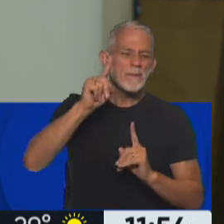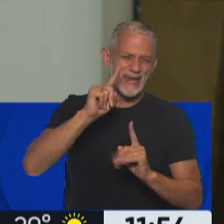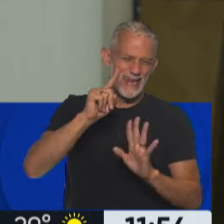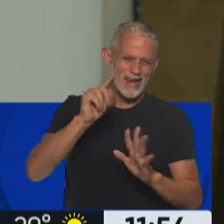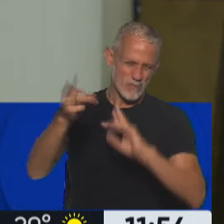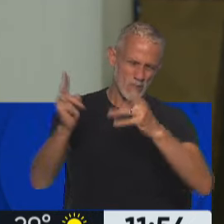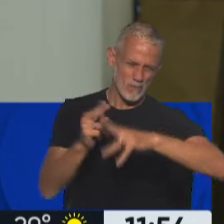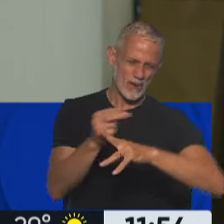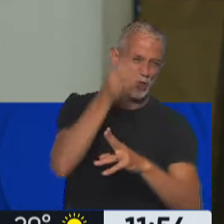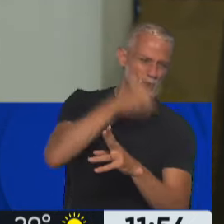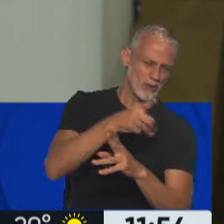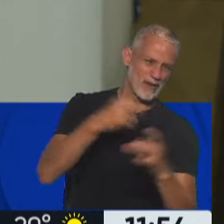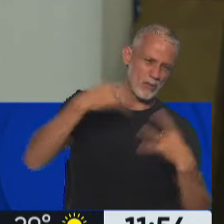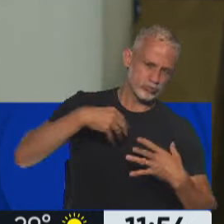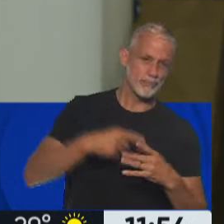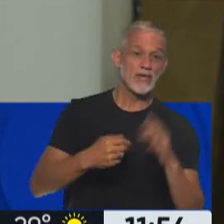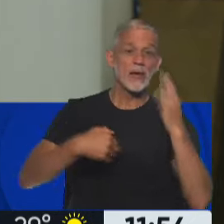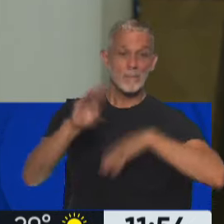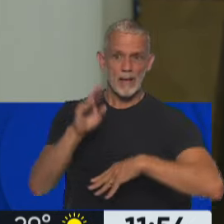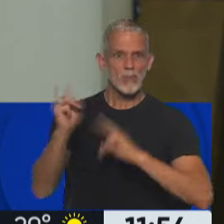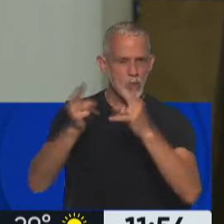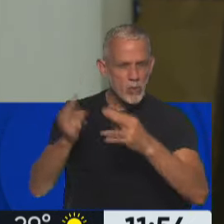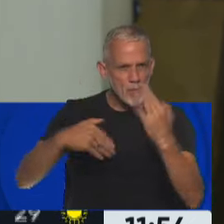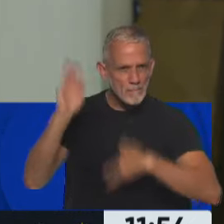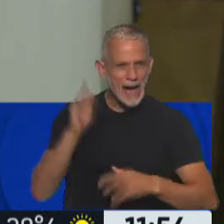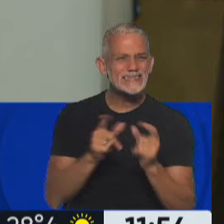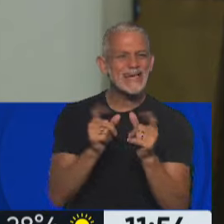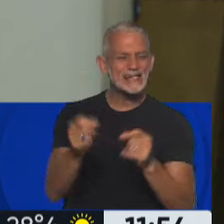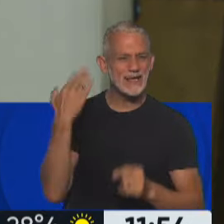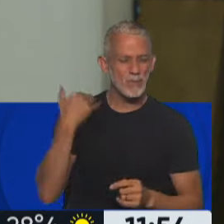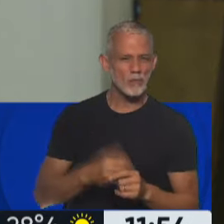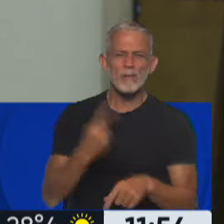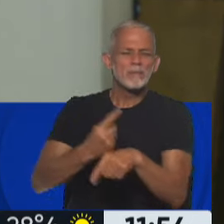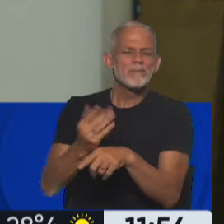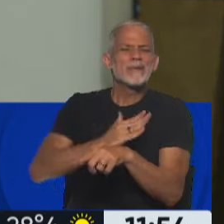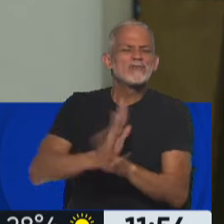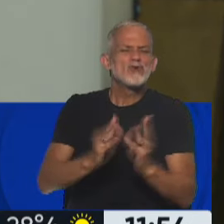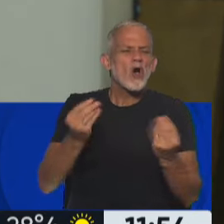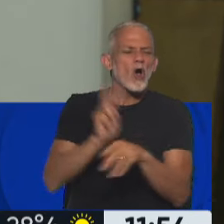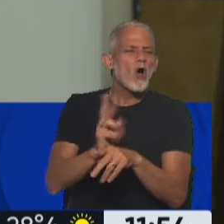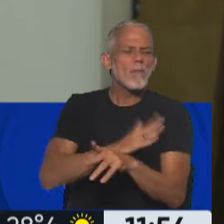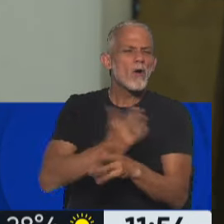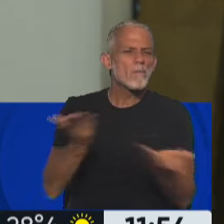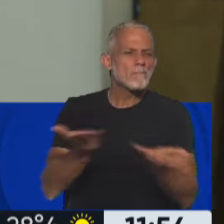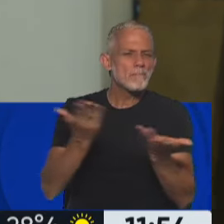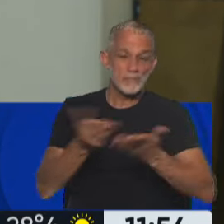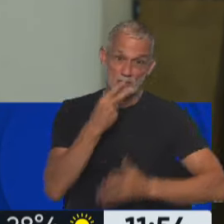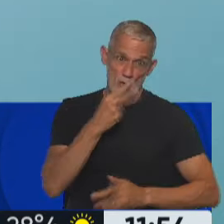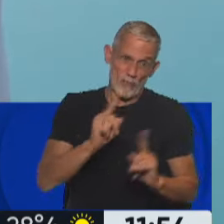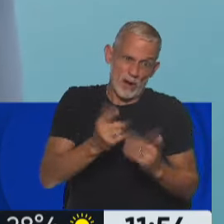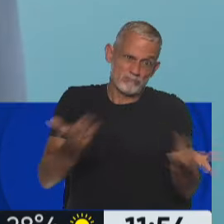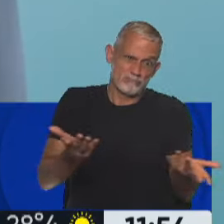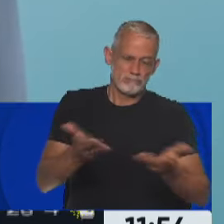esta causa no es el más frecuente si es el más letal y la prevención primaria es muy importante que es no fumar